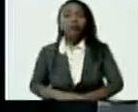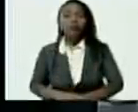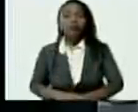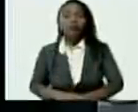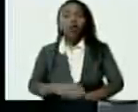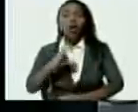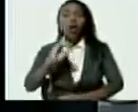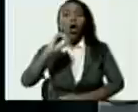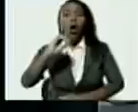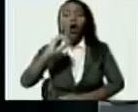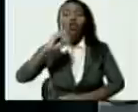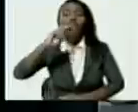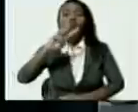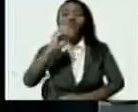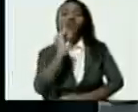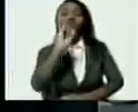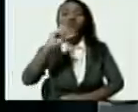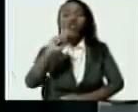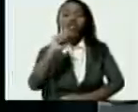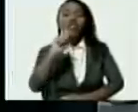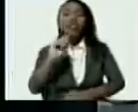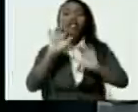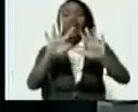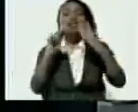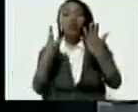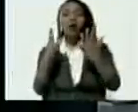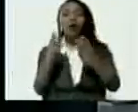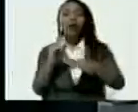COVID-19, denominado así por la Organización Mundial de la Salud,